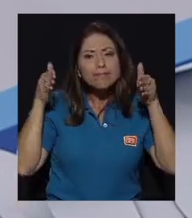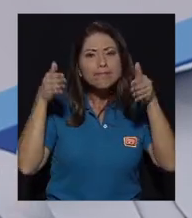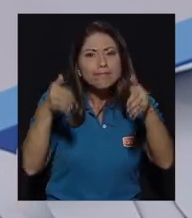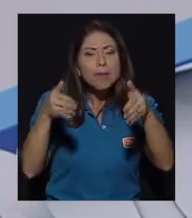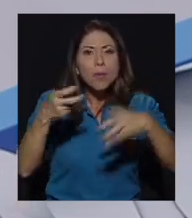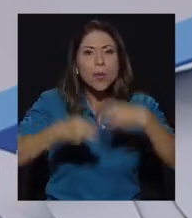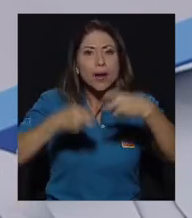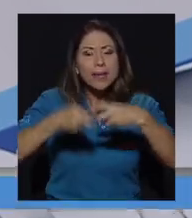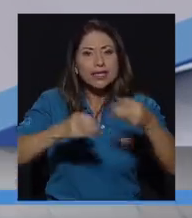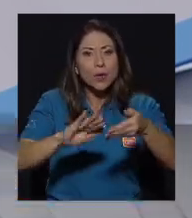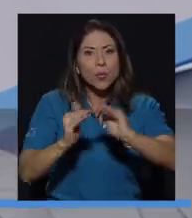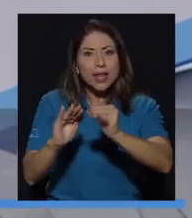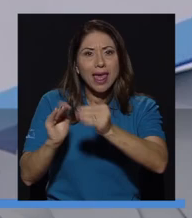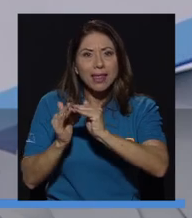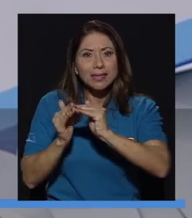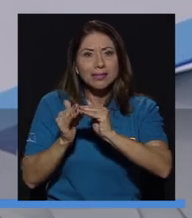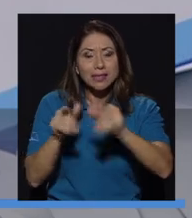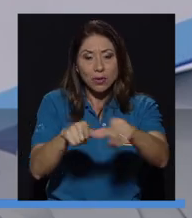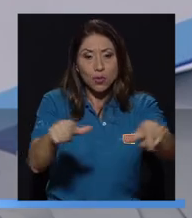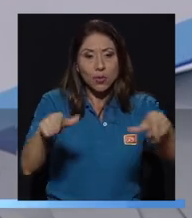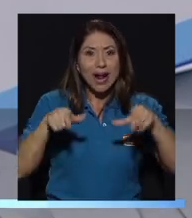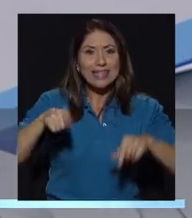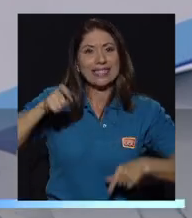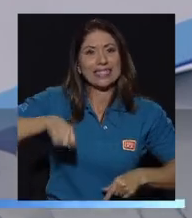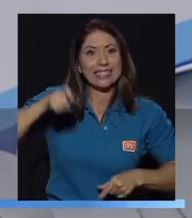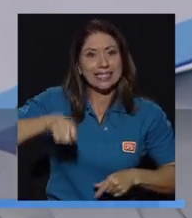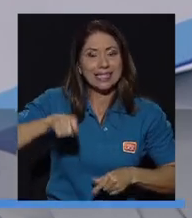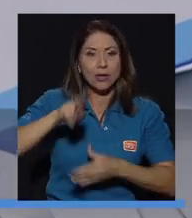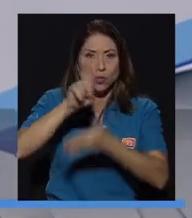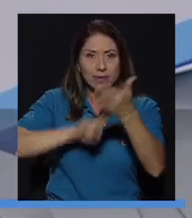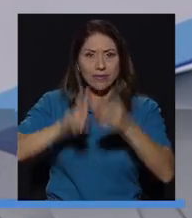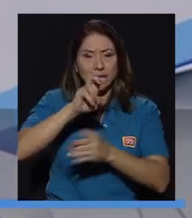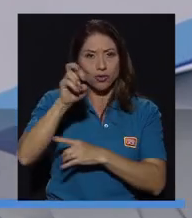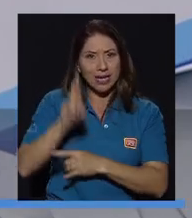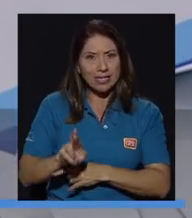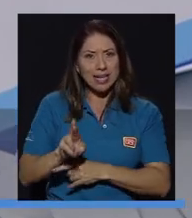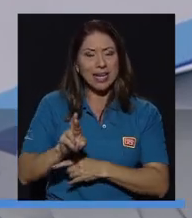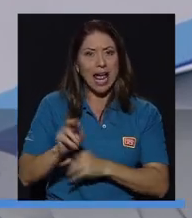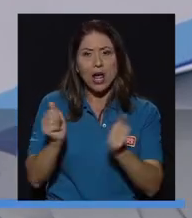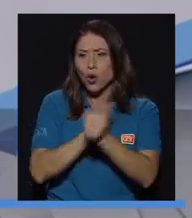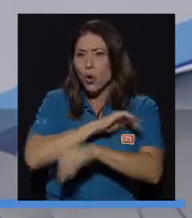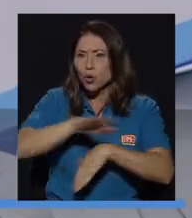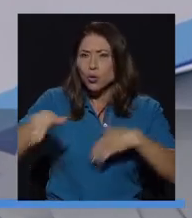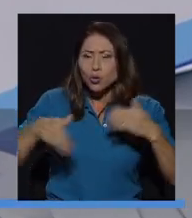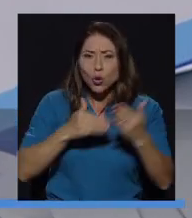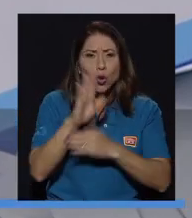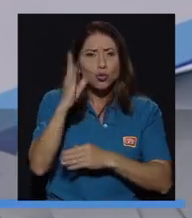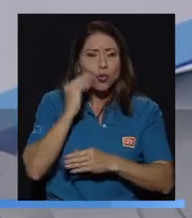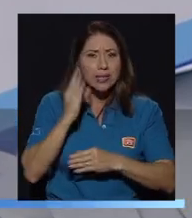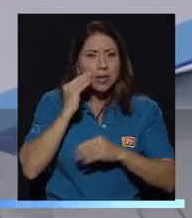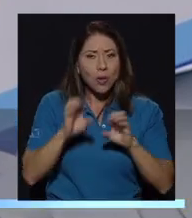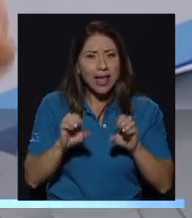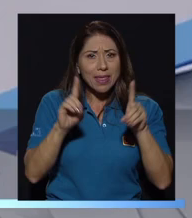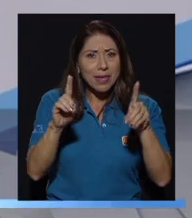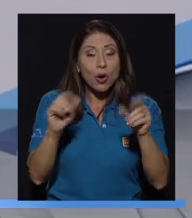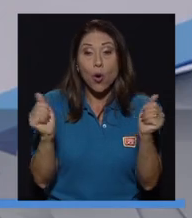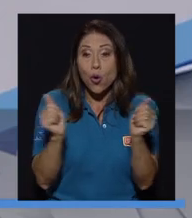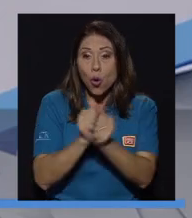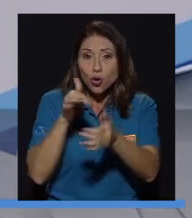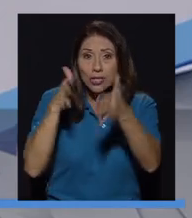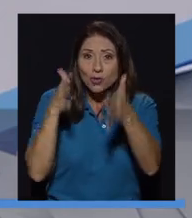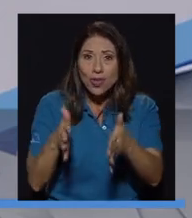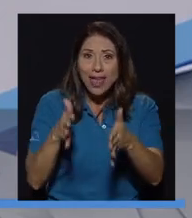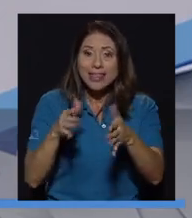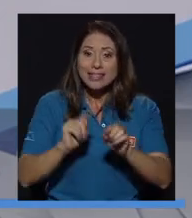de sectores que están requiriendo la intervención de la universidad de costa rica con todo su acervo académico a través de nuestros